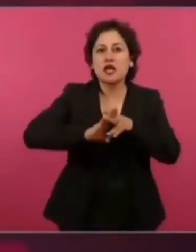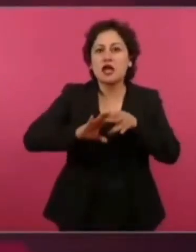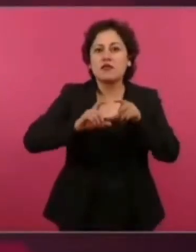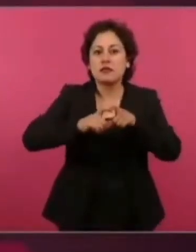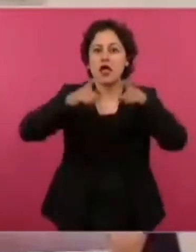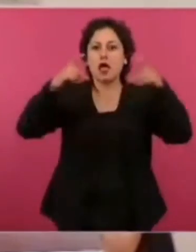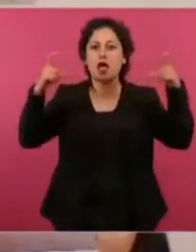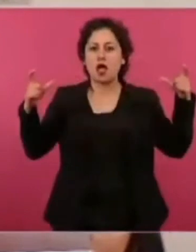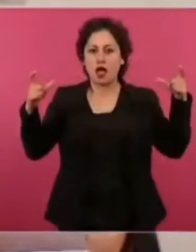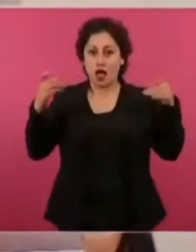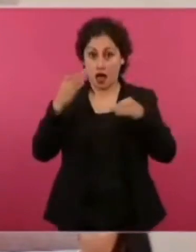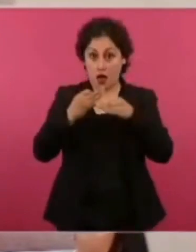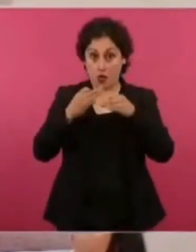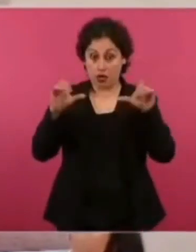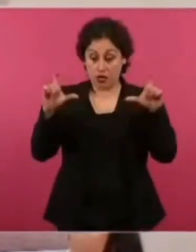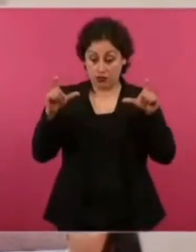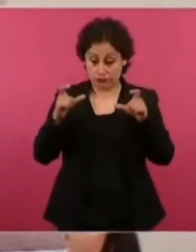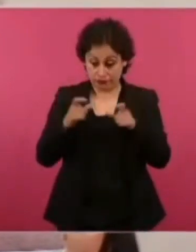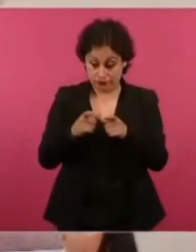afortunadamente